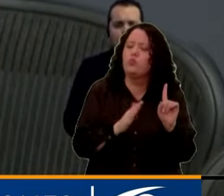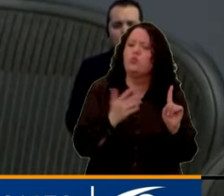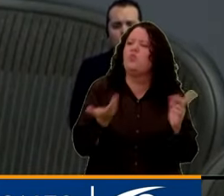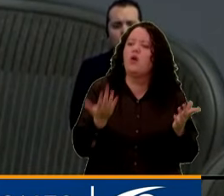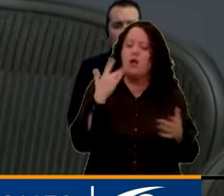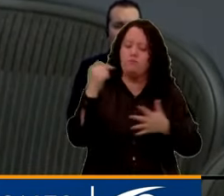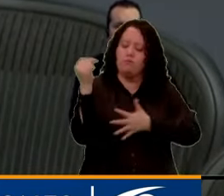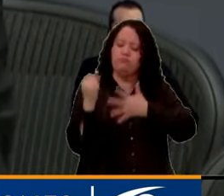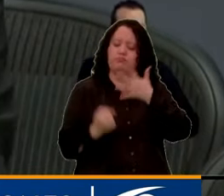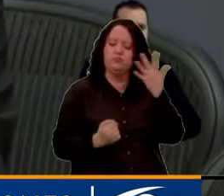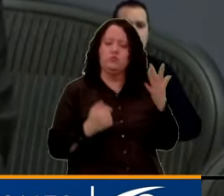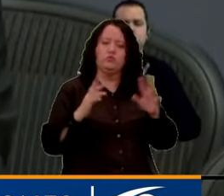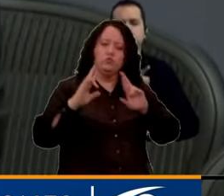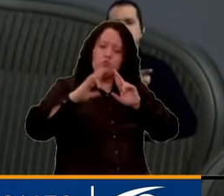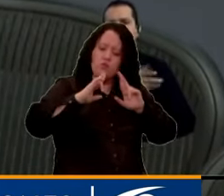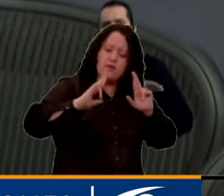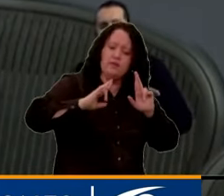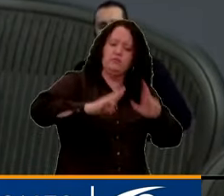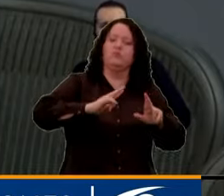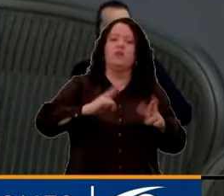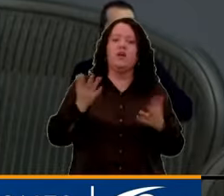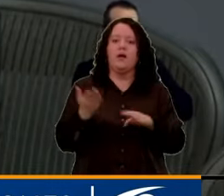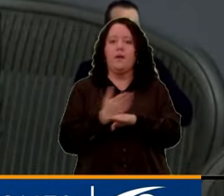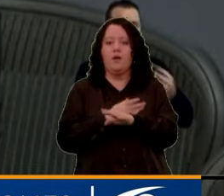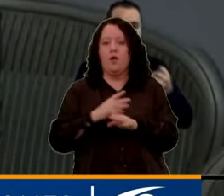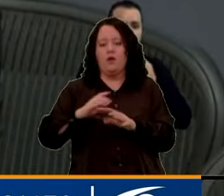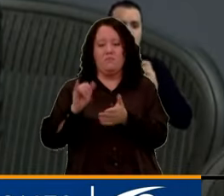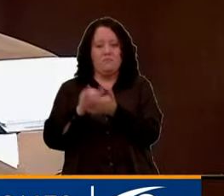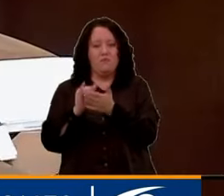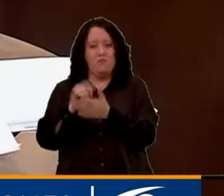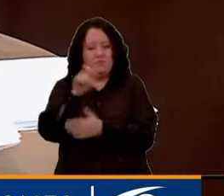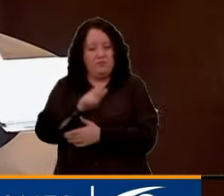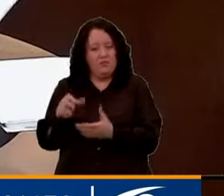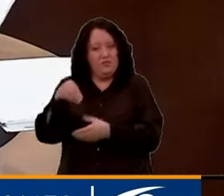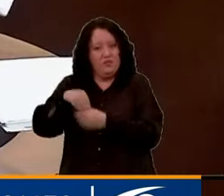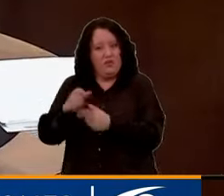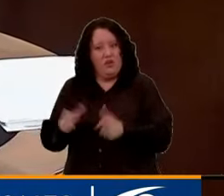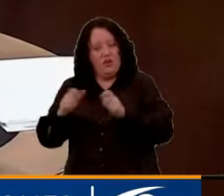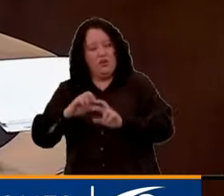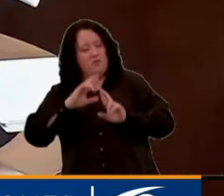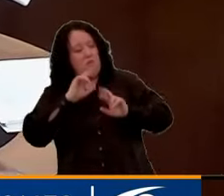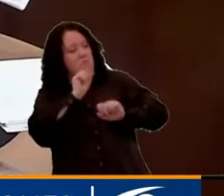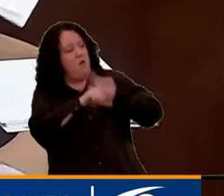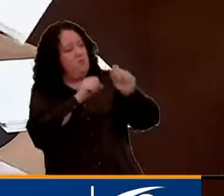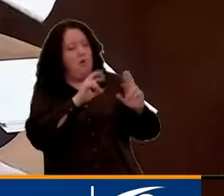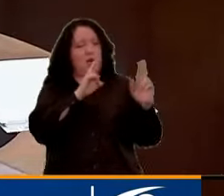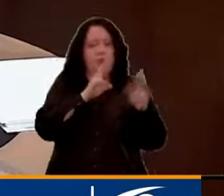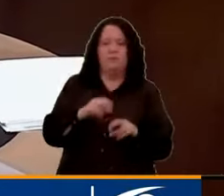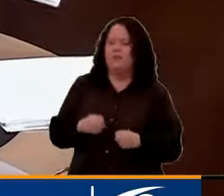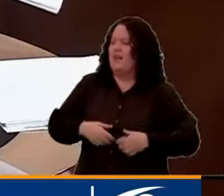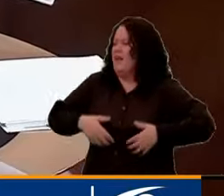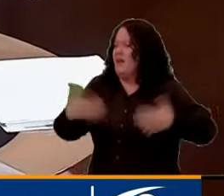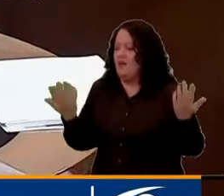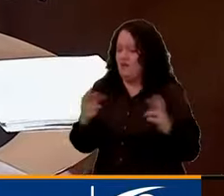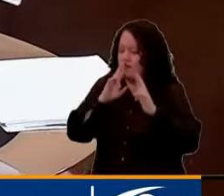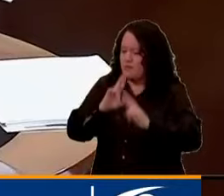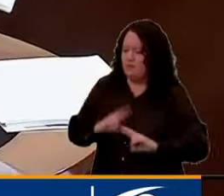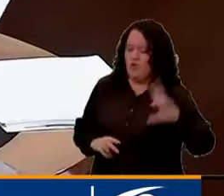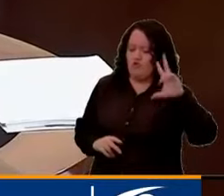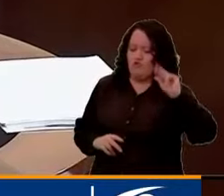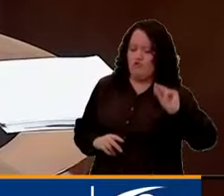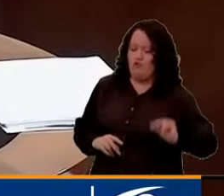las respuestas ante las preguntas de los congresistas. Todas las respuestas, por supuesto, son de no.